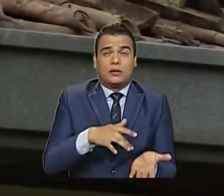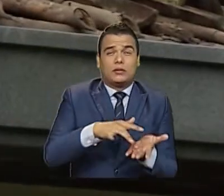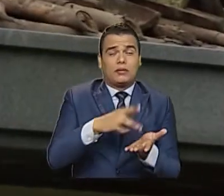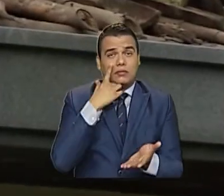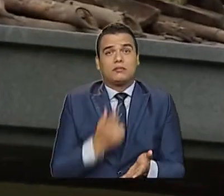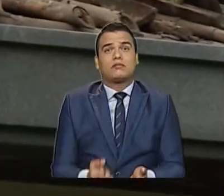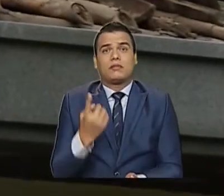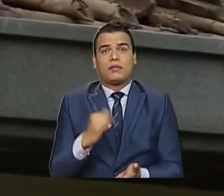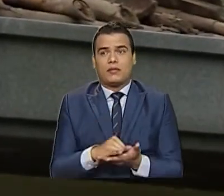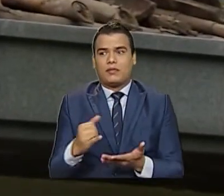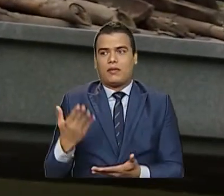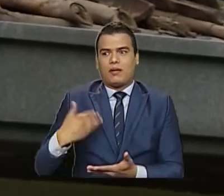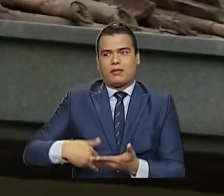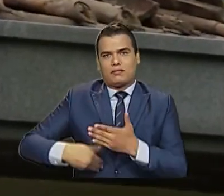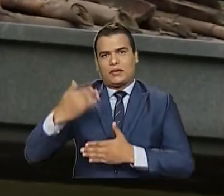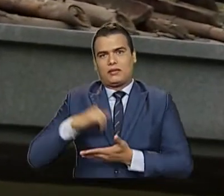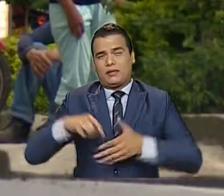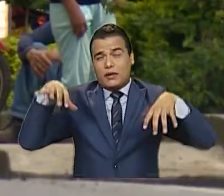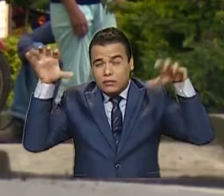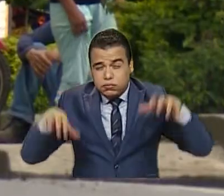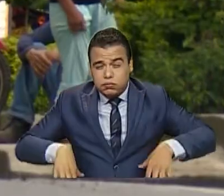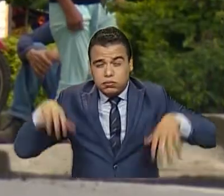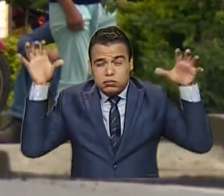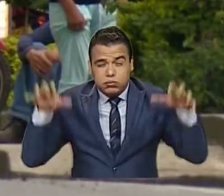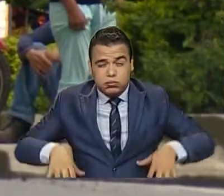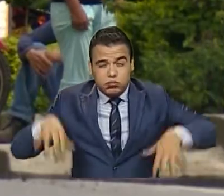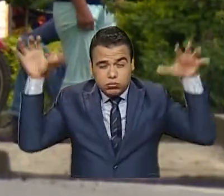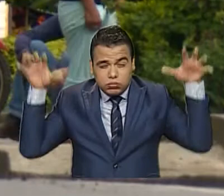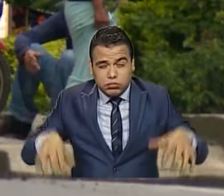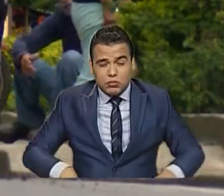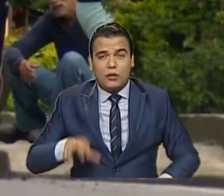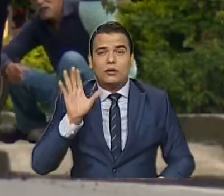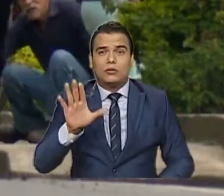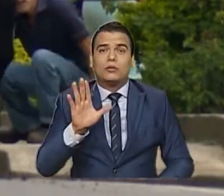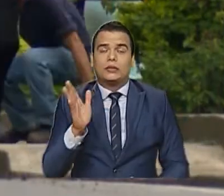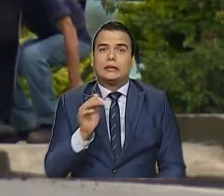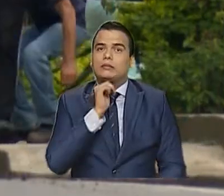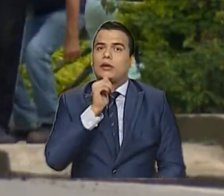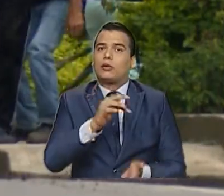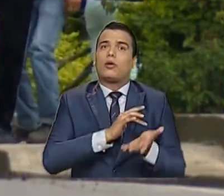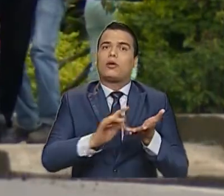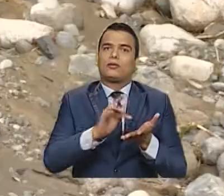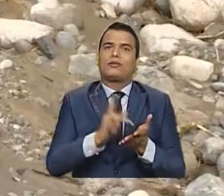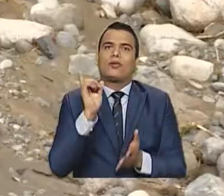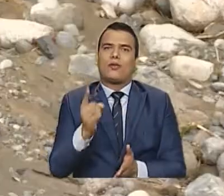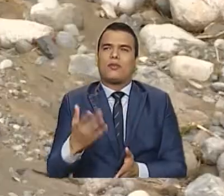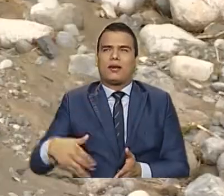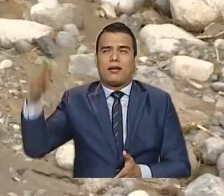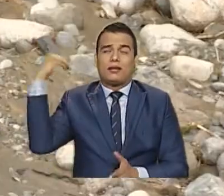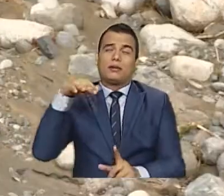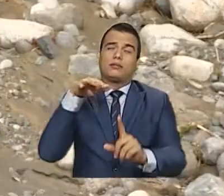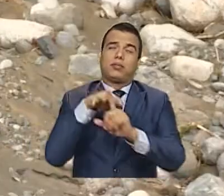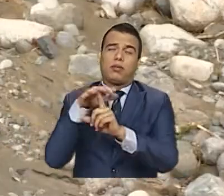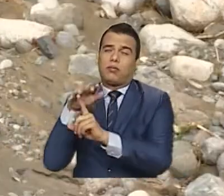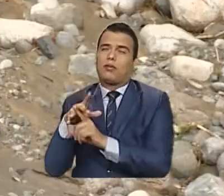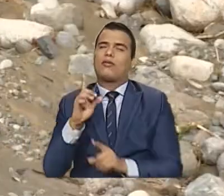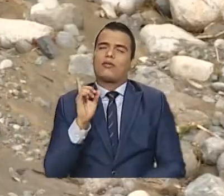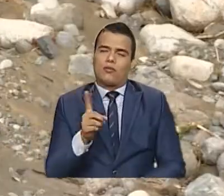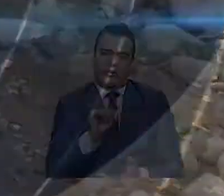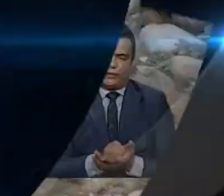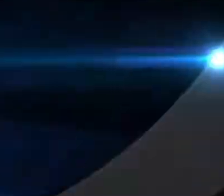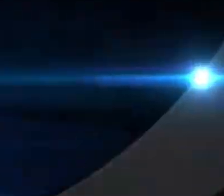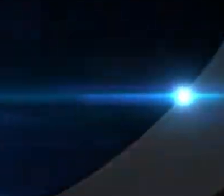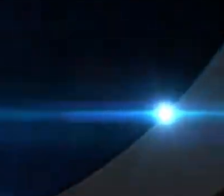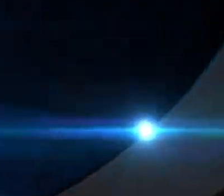presenta en el inicio de la temporada de lluvias en esta población que se encuentra en calamidad pública como resultado de otros estragos provocados por las